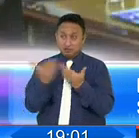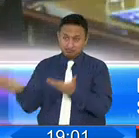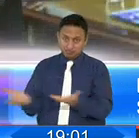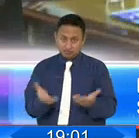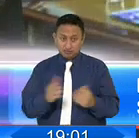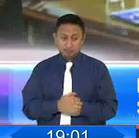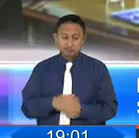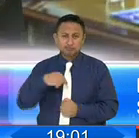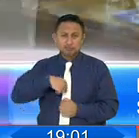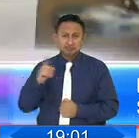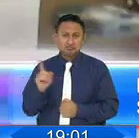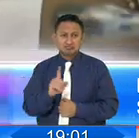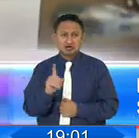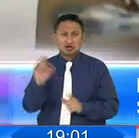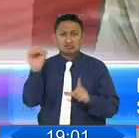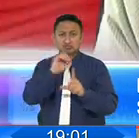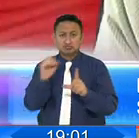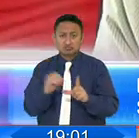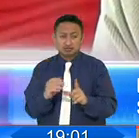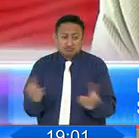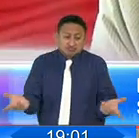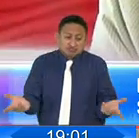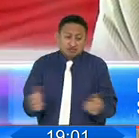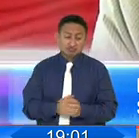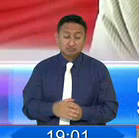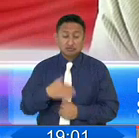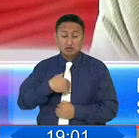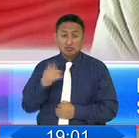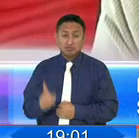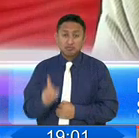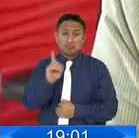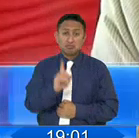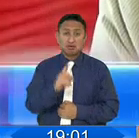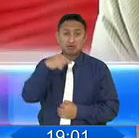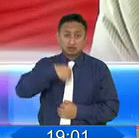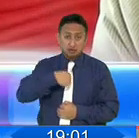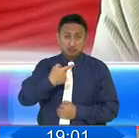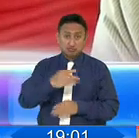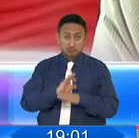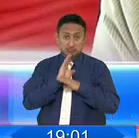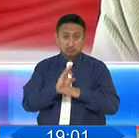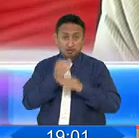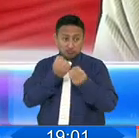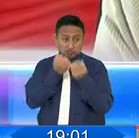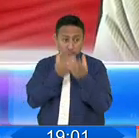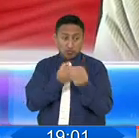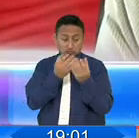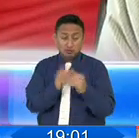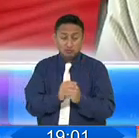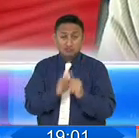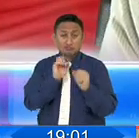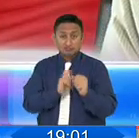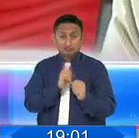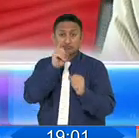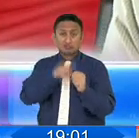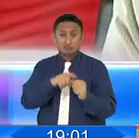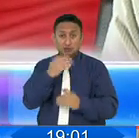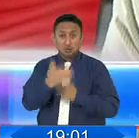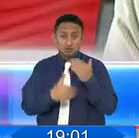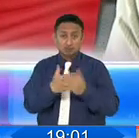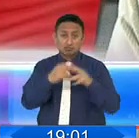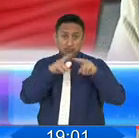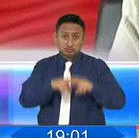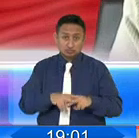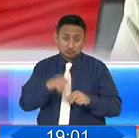sea presencial o virtual. Yo voy a asistir y voy a dar mis versiones y voy a participar en ese proceso de